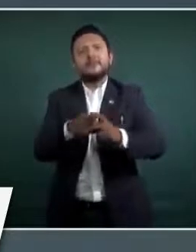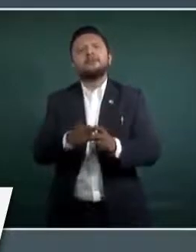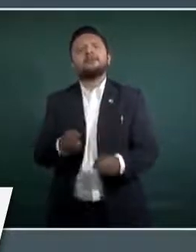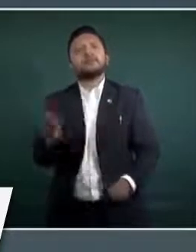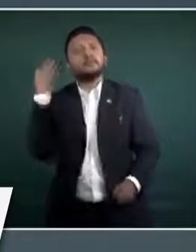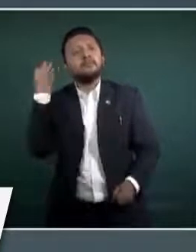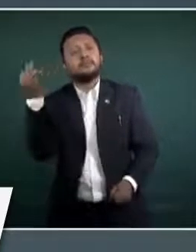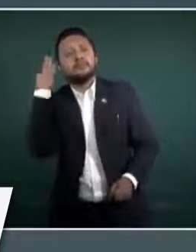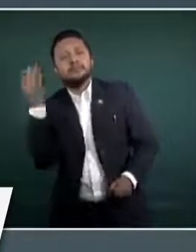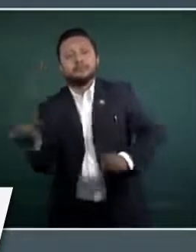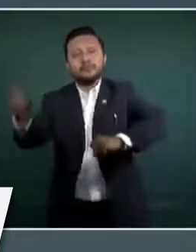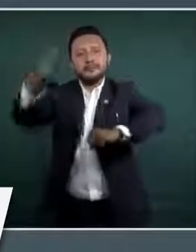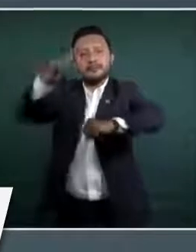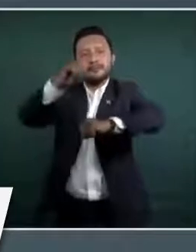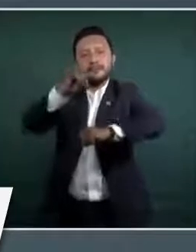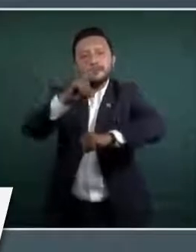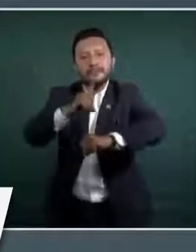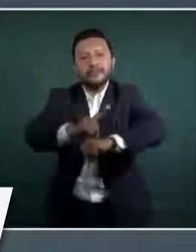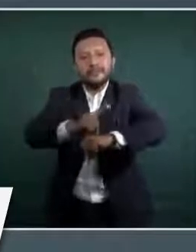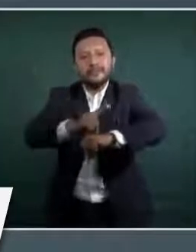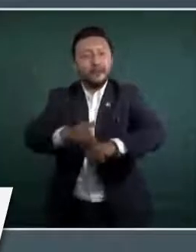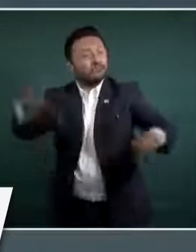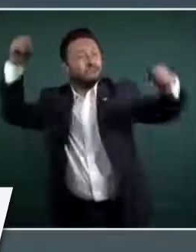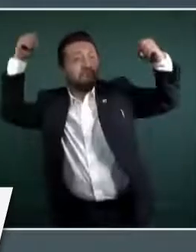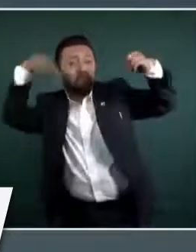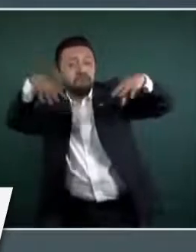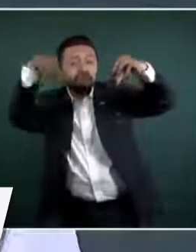en este día lluvioso